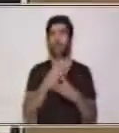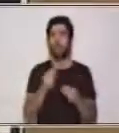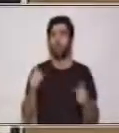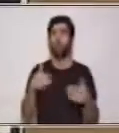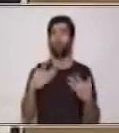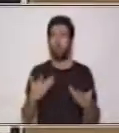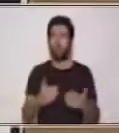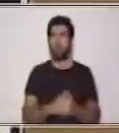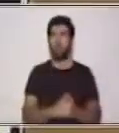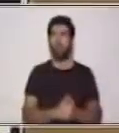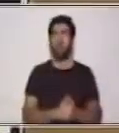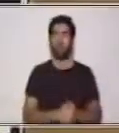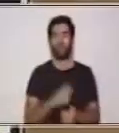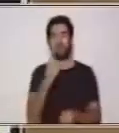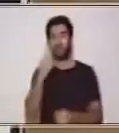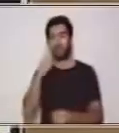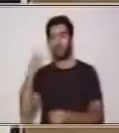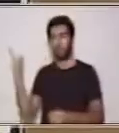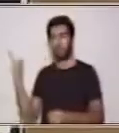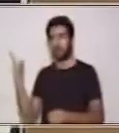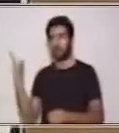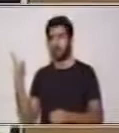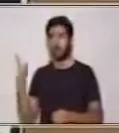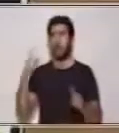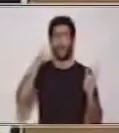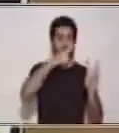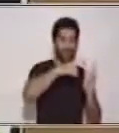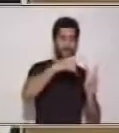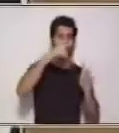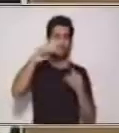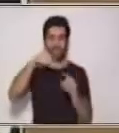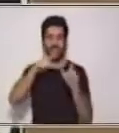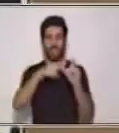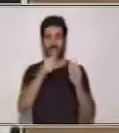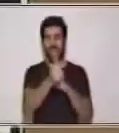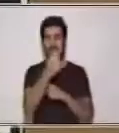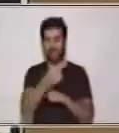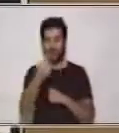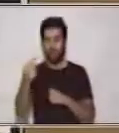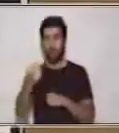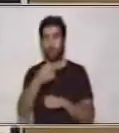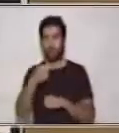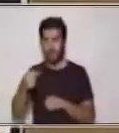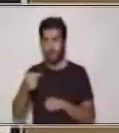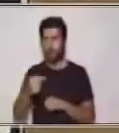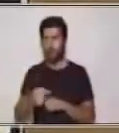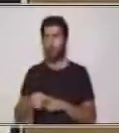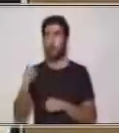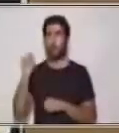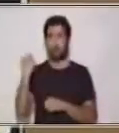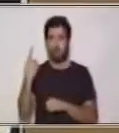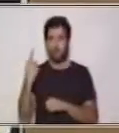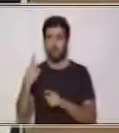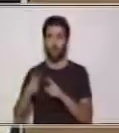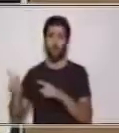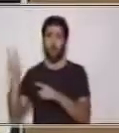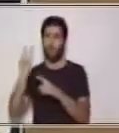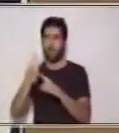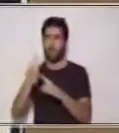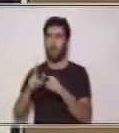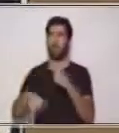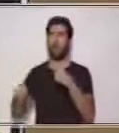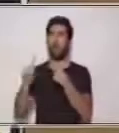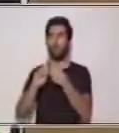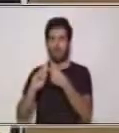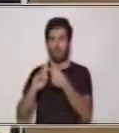es las dos raíces restándose, las dos raíces de esos elementos, primera raíz al cuadrado,